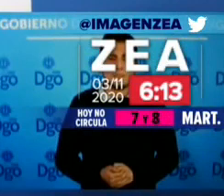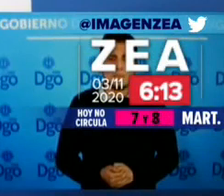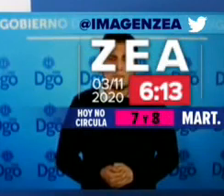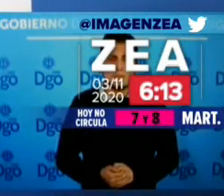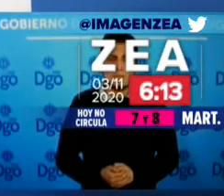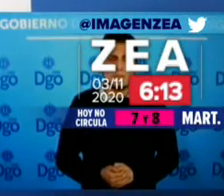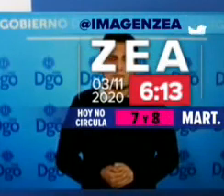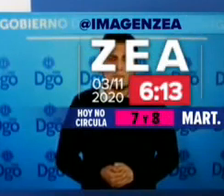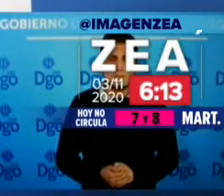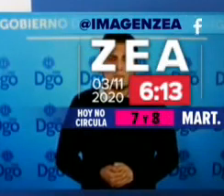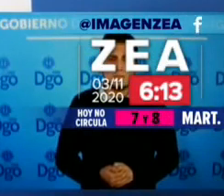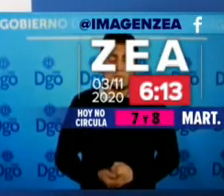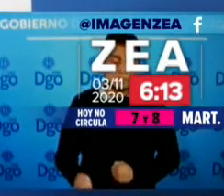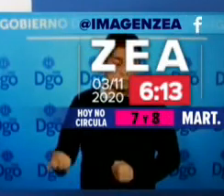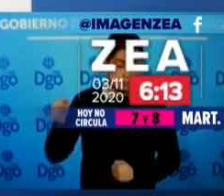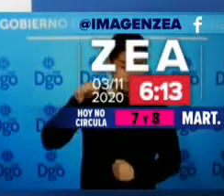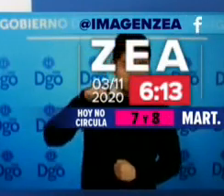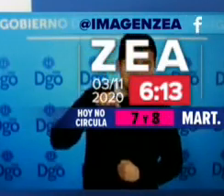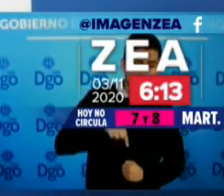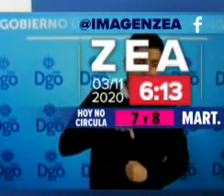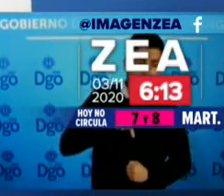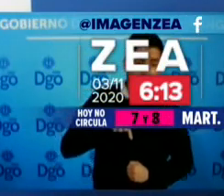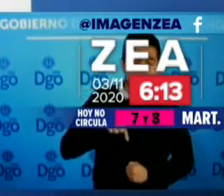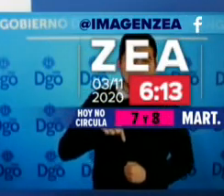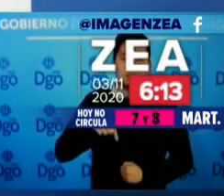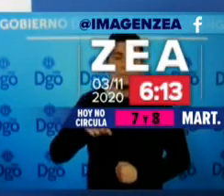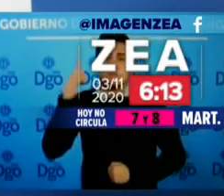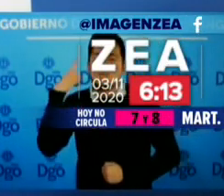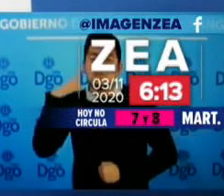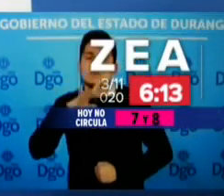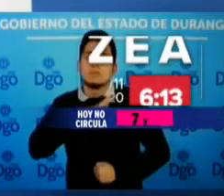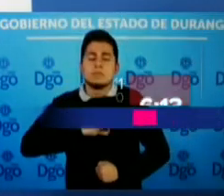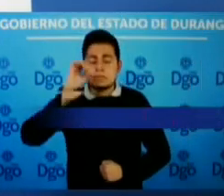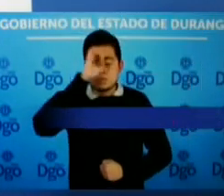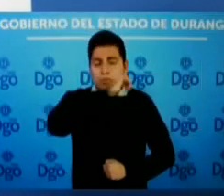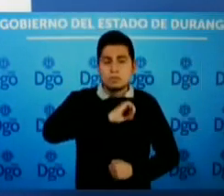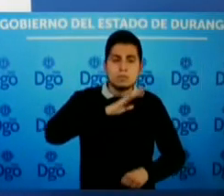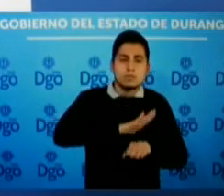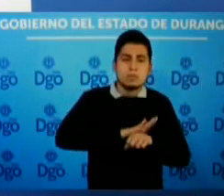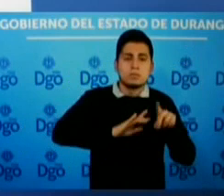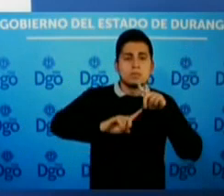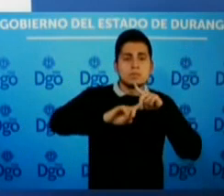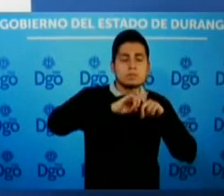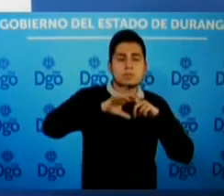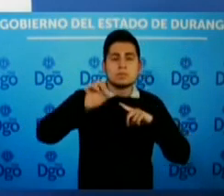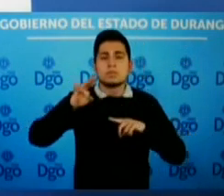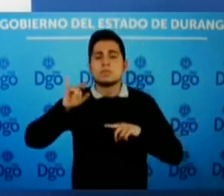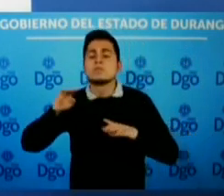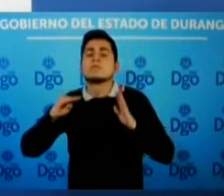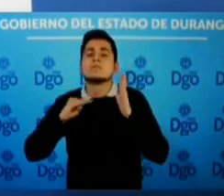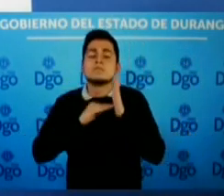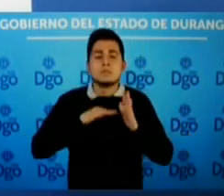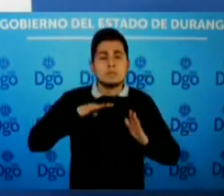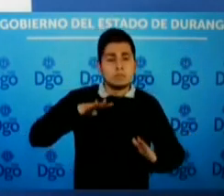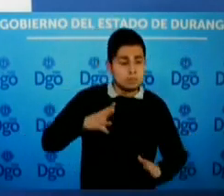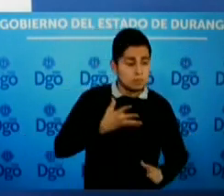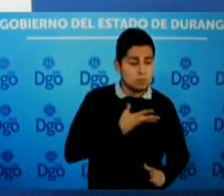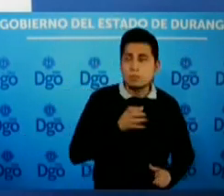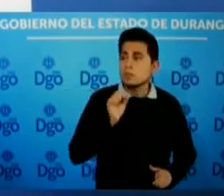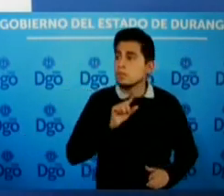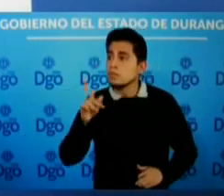el estado registra aumento de casos positivos y de positividad en pruebas